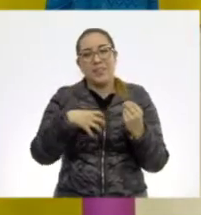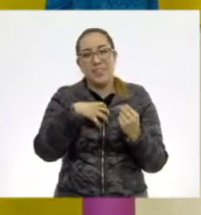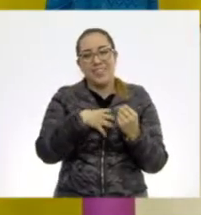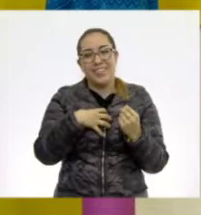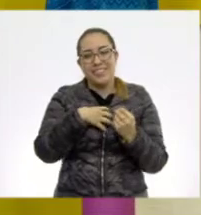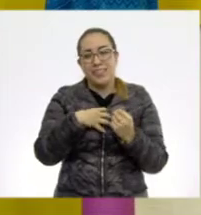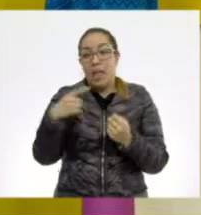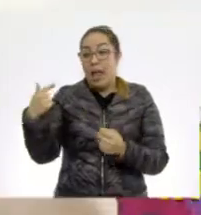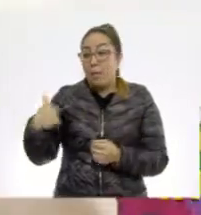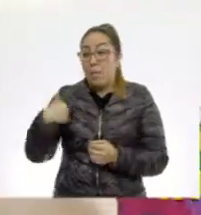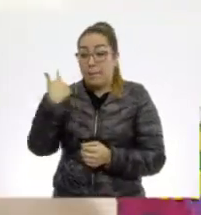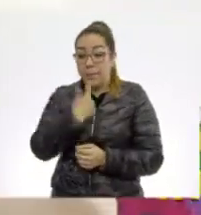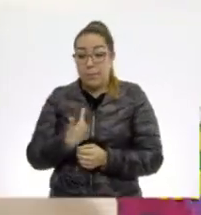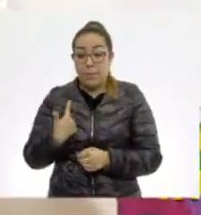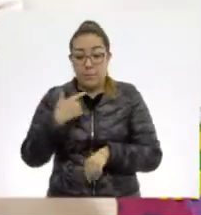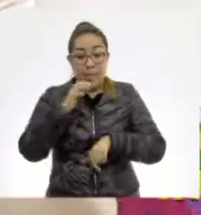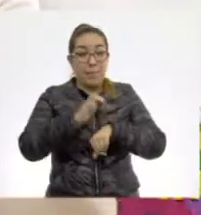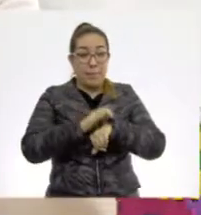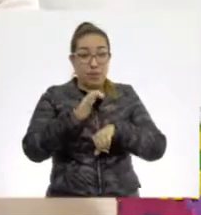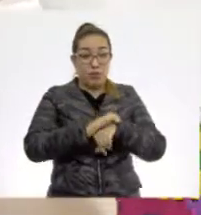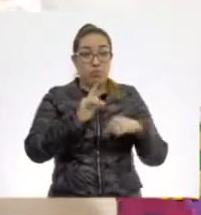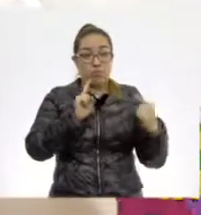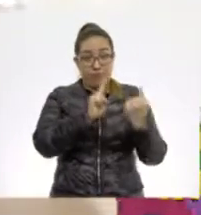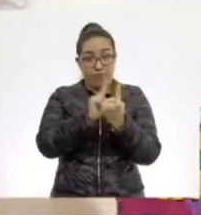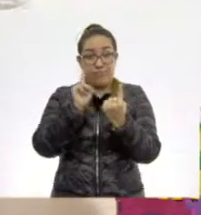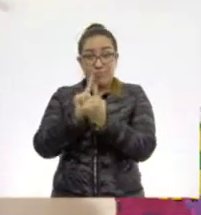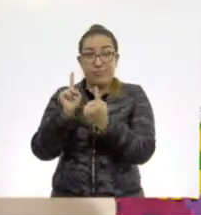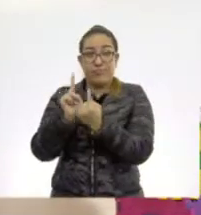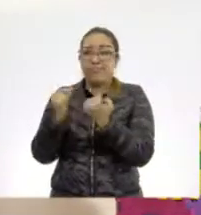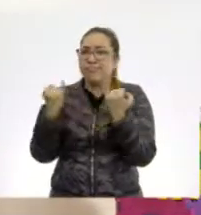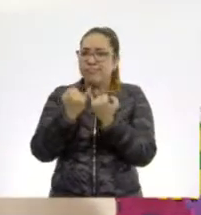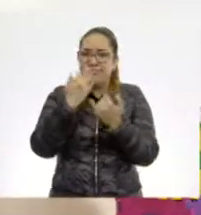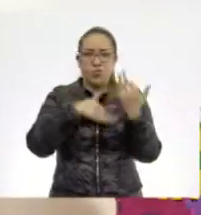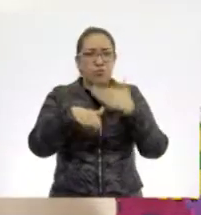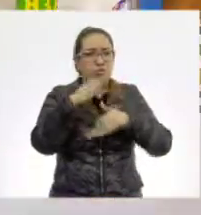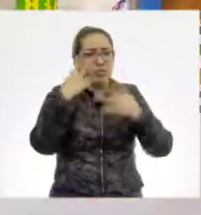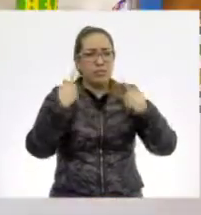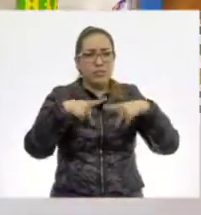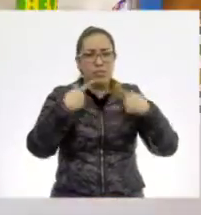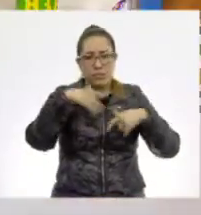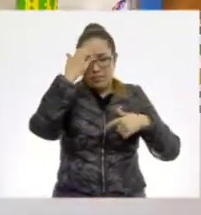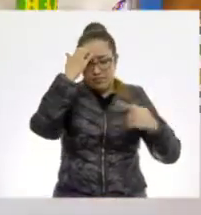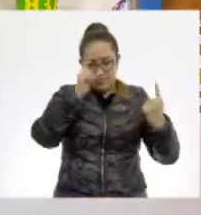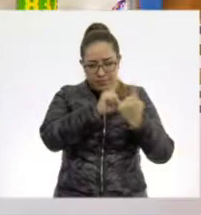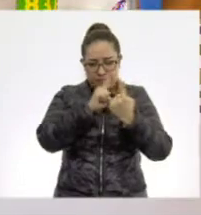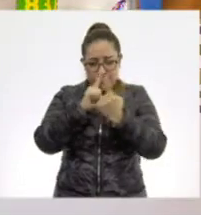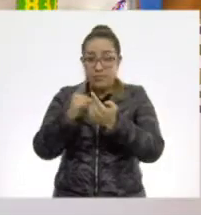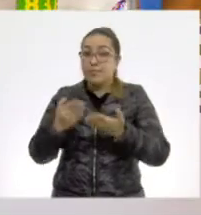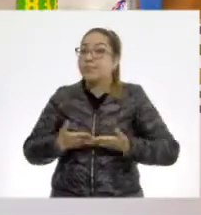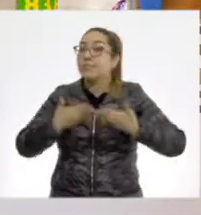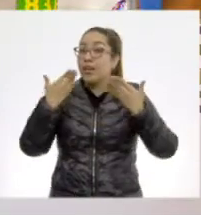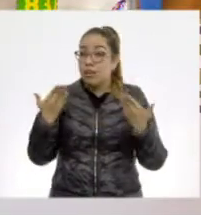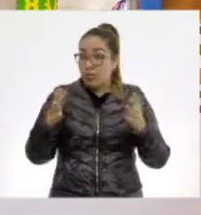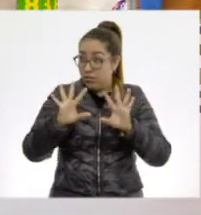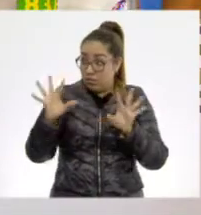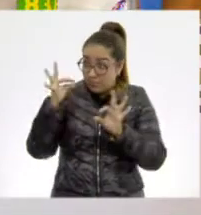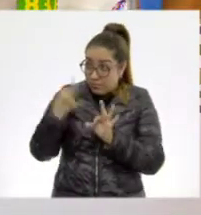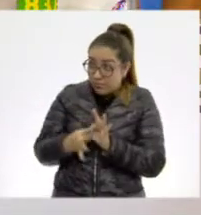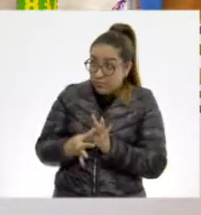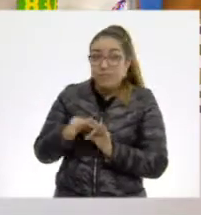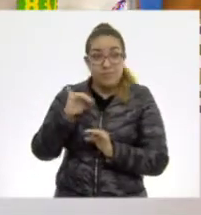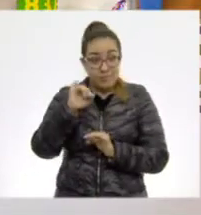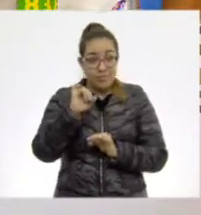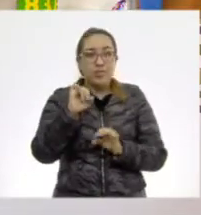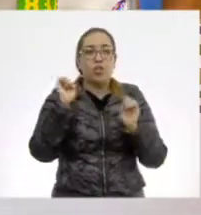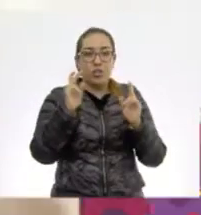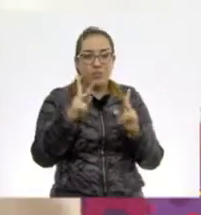gusto. A mí me gusta ser amistoso. Amistoso. Amistoso con todas las personas que conozco. Sí. Y ahora lo que vamos a hacer... ¿Ya terminaste, Pepe? Sí, ya.